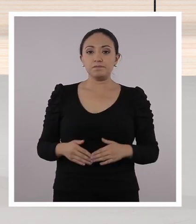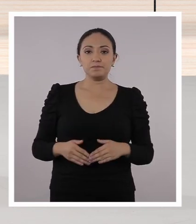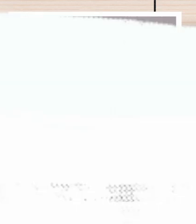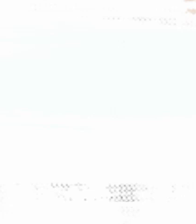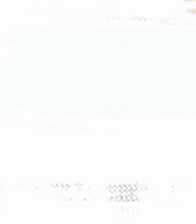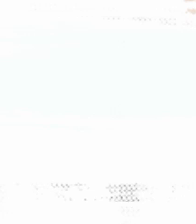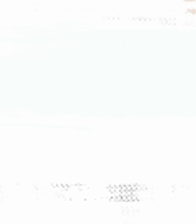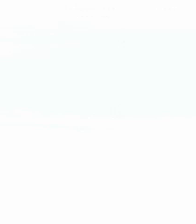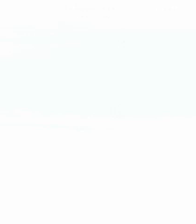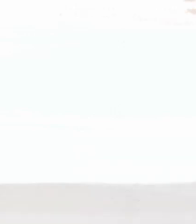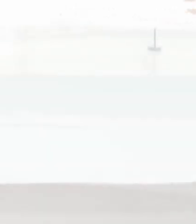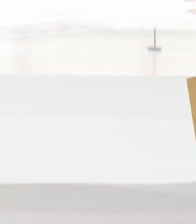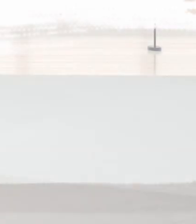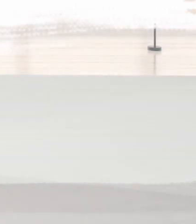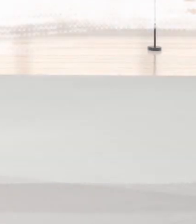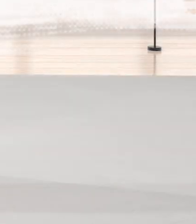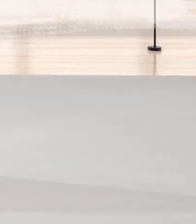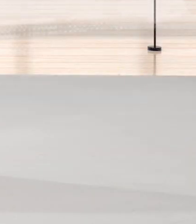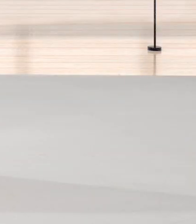de Pitágoras?